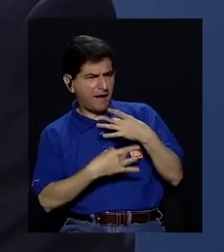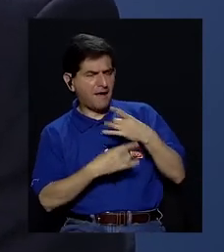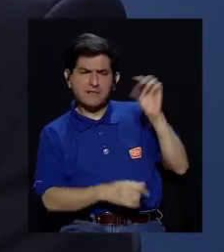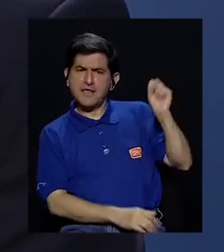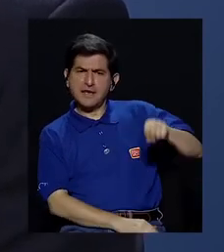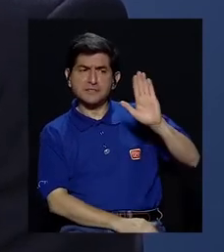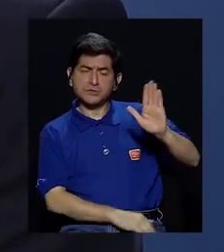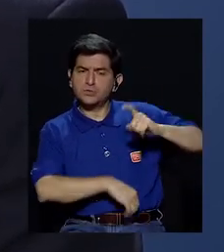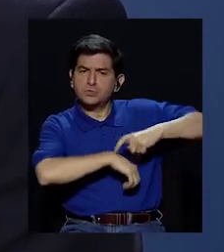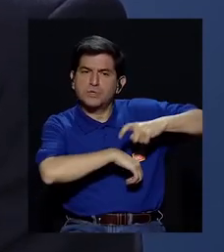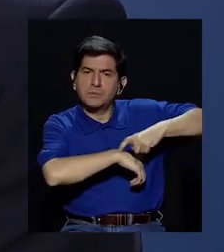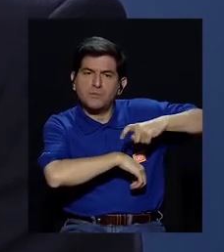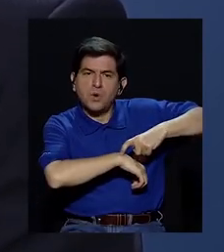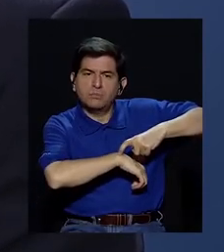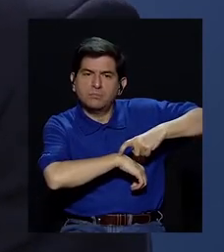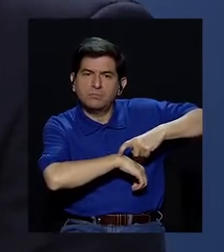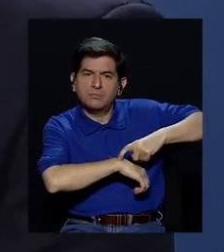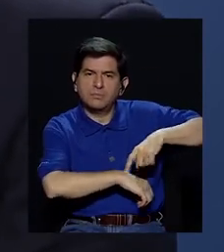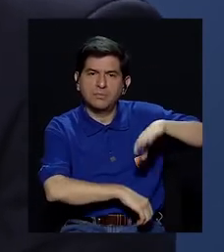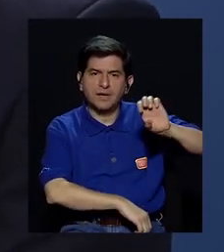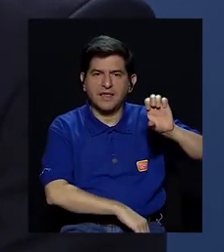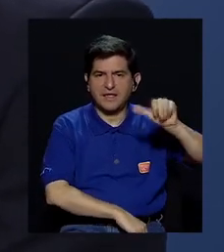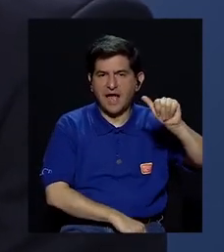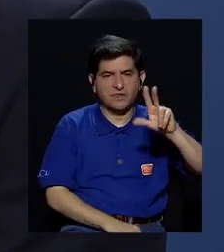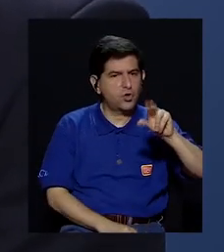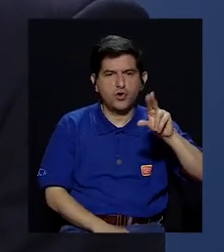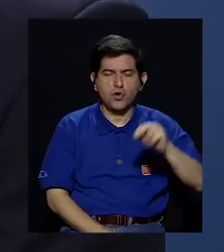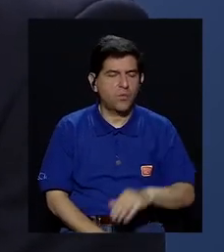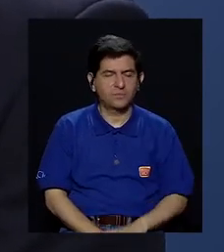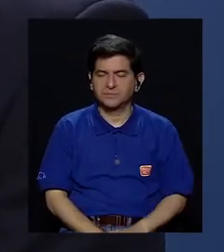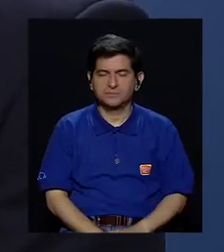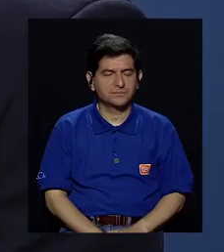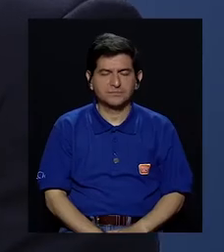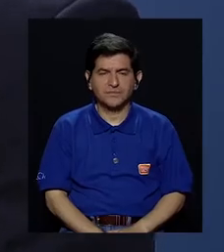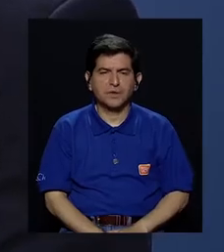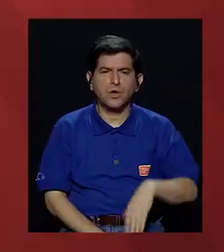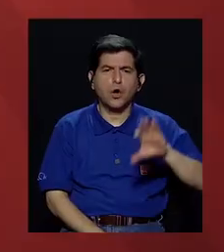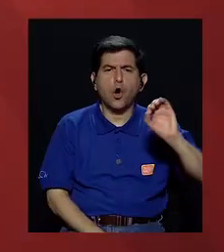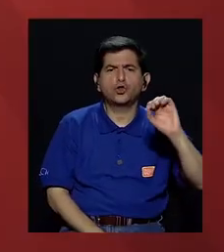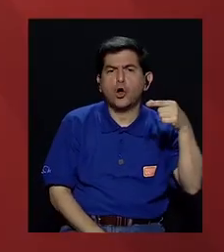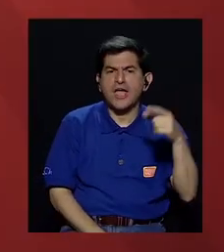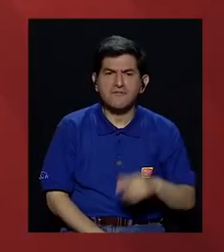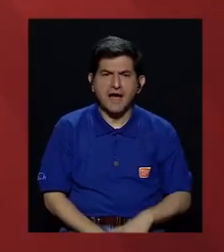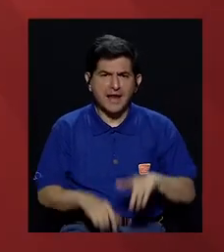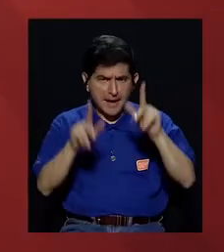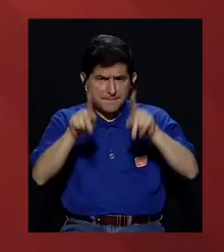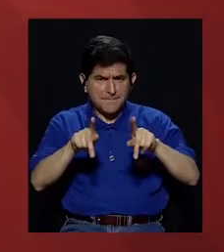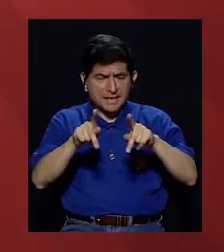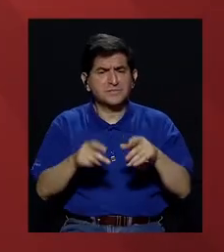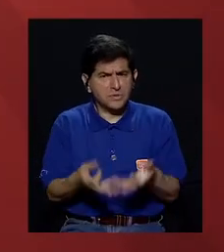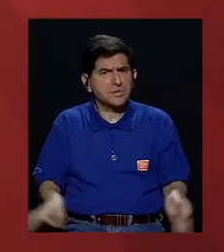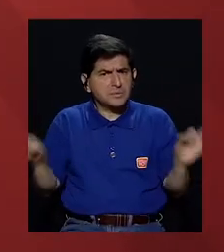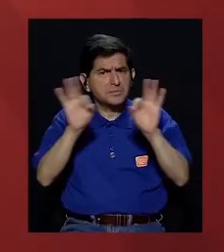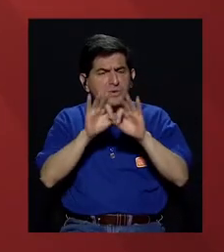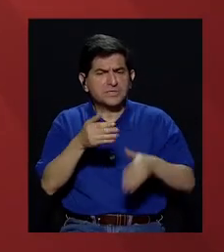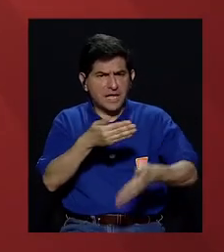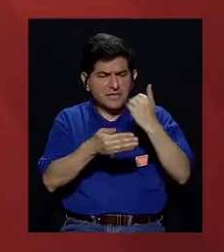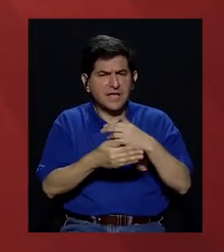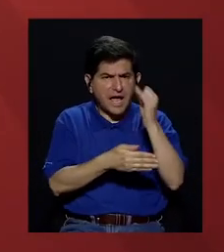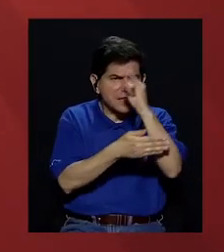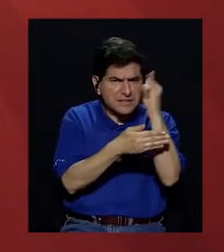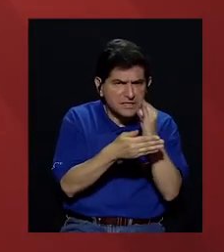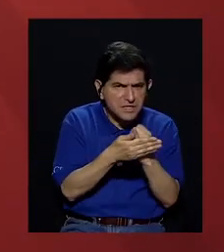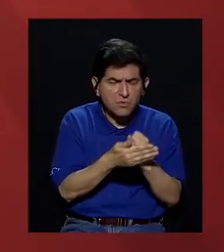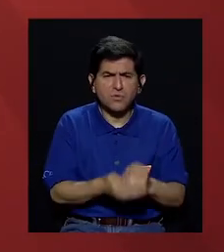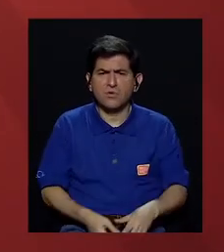en su momento ricardo ahora ya no lo es hablemos de figuras otto guevara o toque dar a una figura antes por lo menos decían